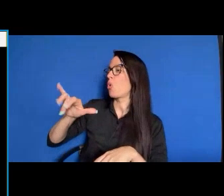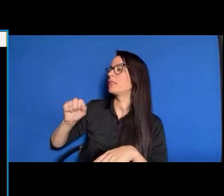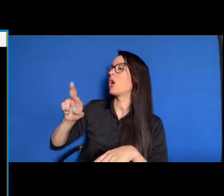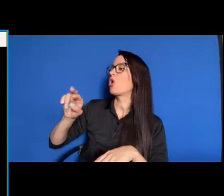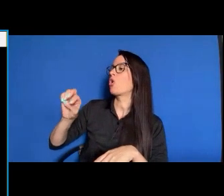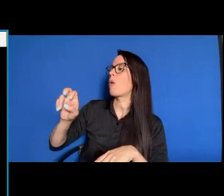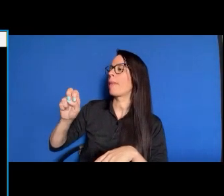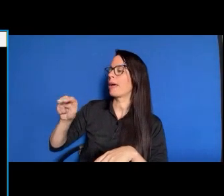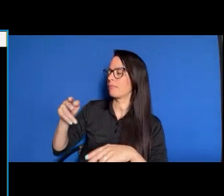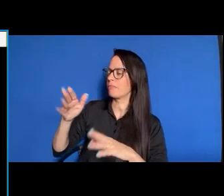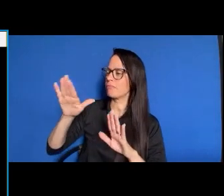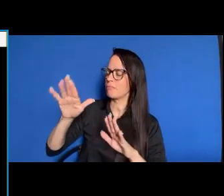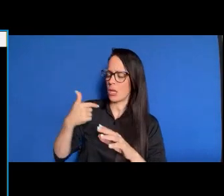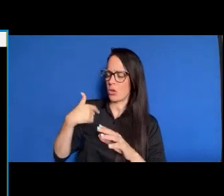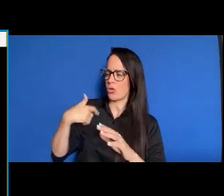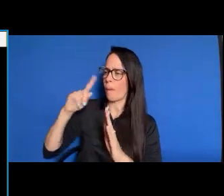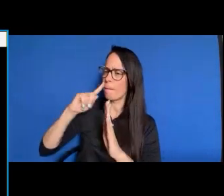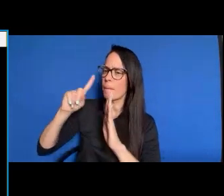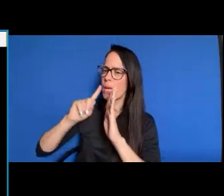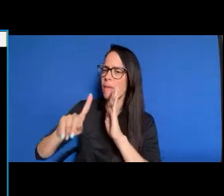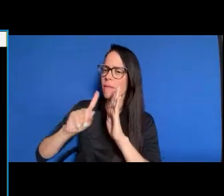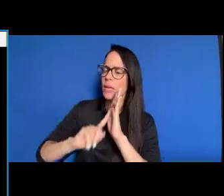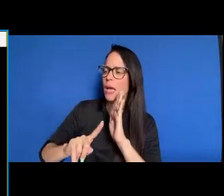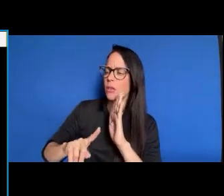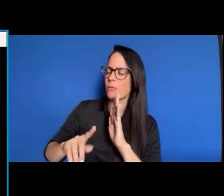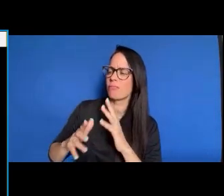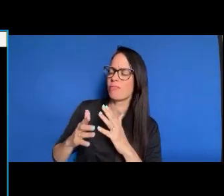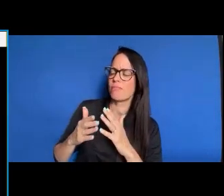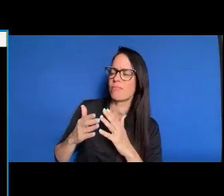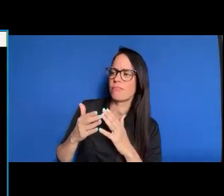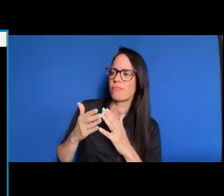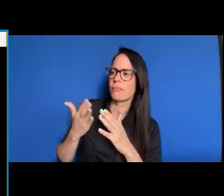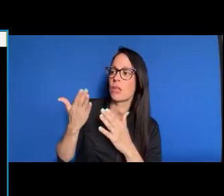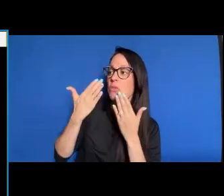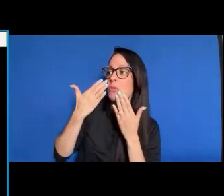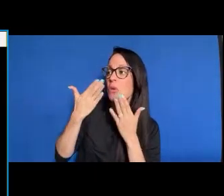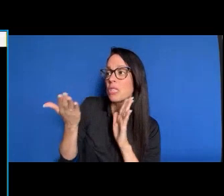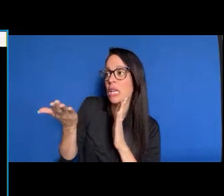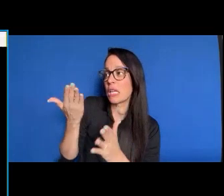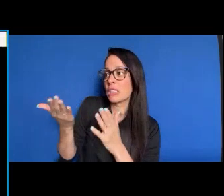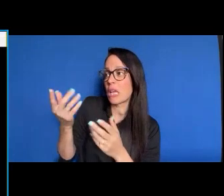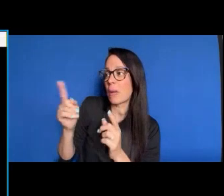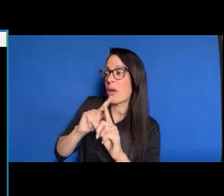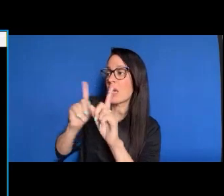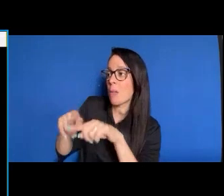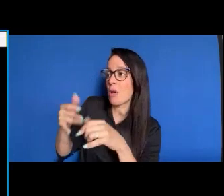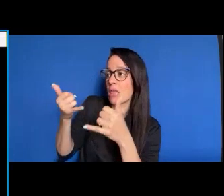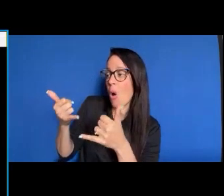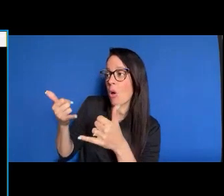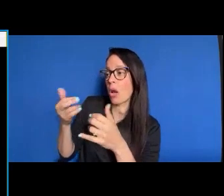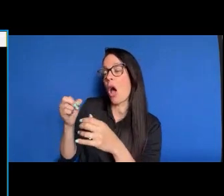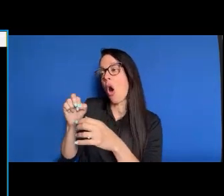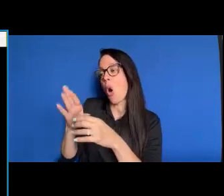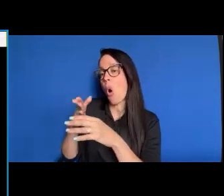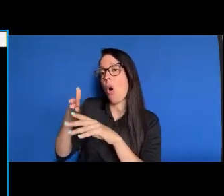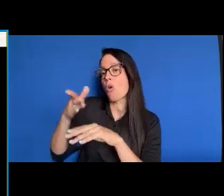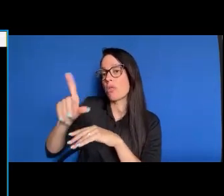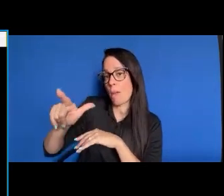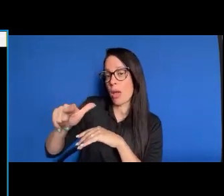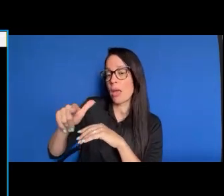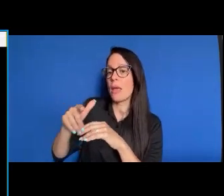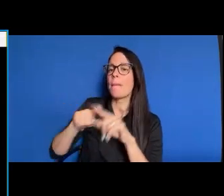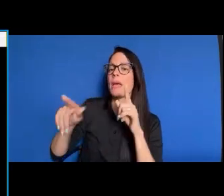Mirando acá, no sé si es una pregunta que se pueda contestar ahora o se pueda contestar más adelante. En el A4 se